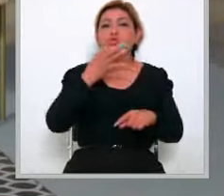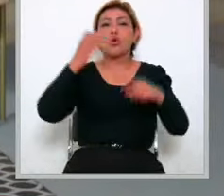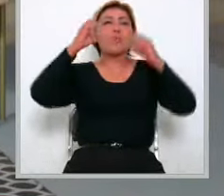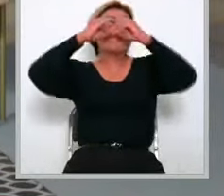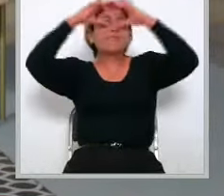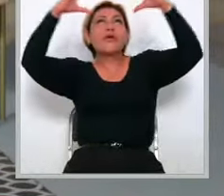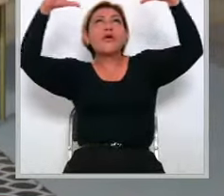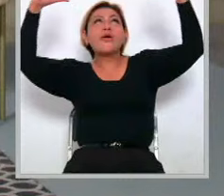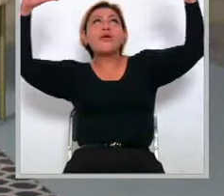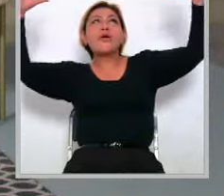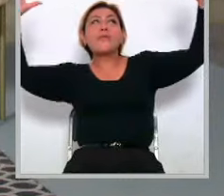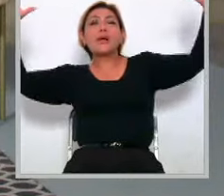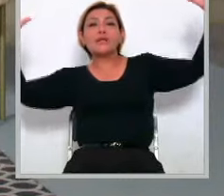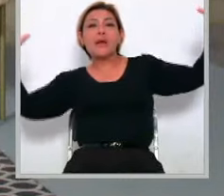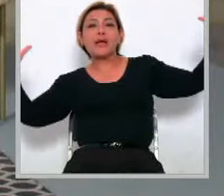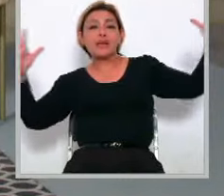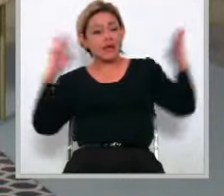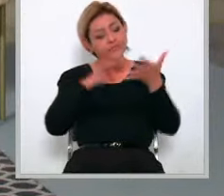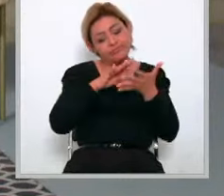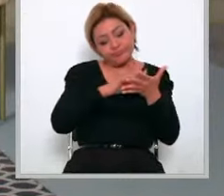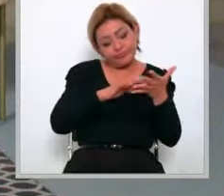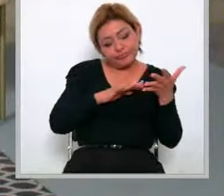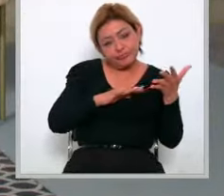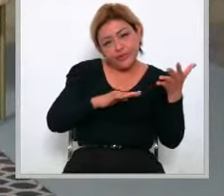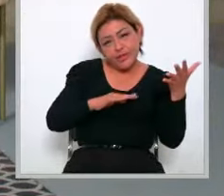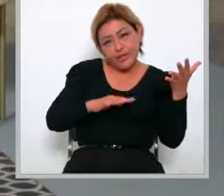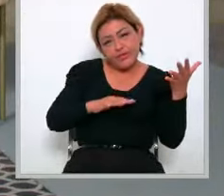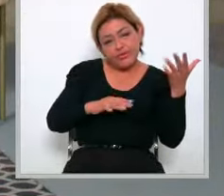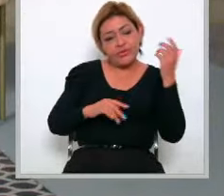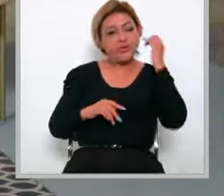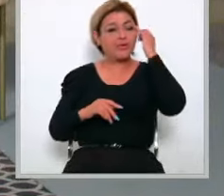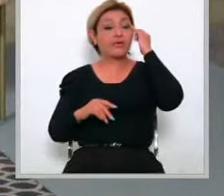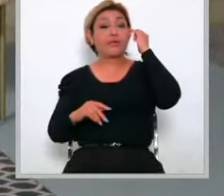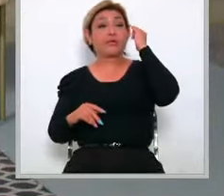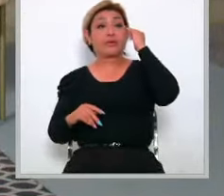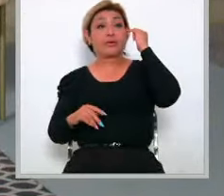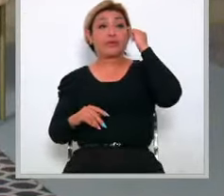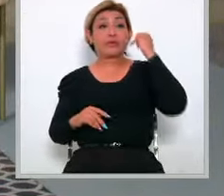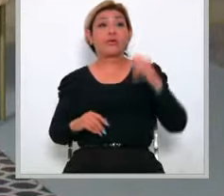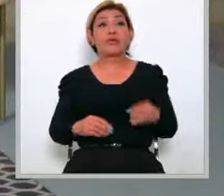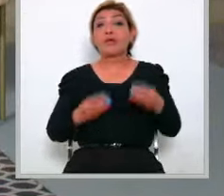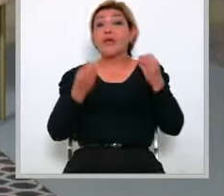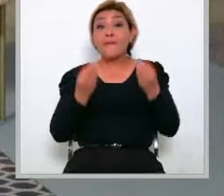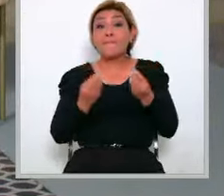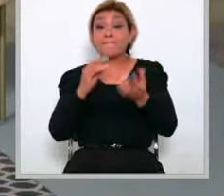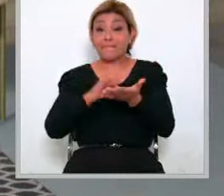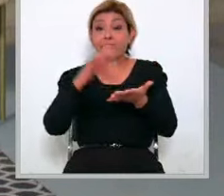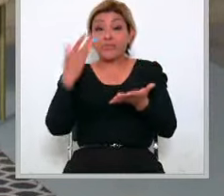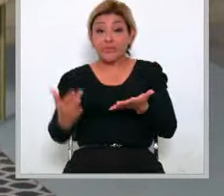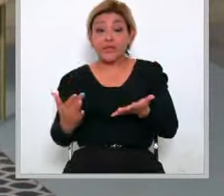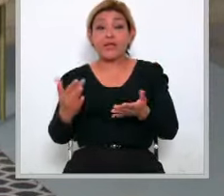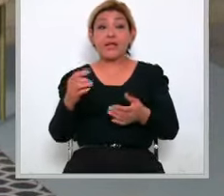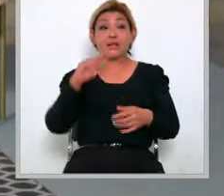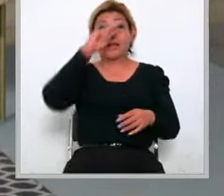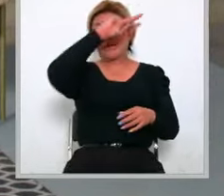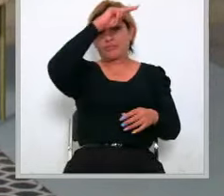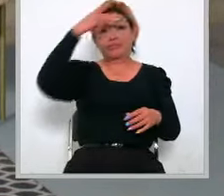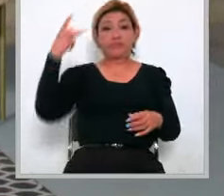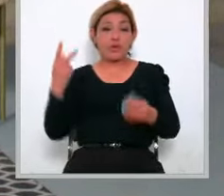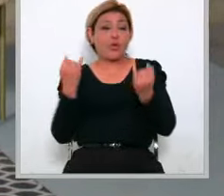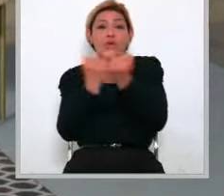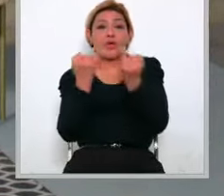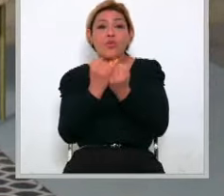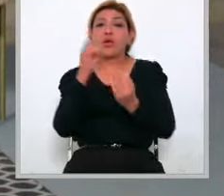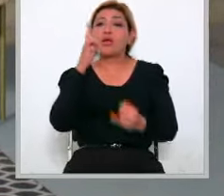familia. Yo no me quiero despedir sin antes también agradecer que en esta ocasión estuvo con nosotros Verónica Isabel Juárez Vázquez y Guadalupe Serrano Castillejo